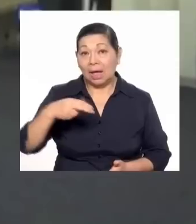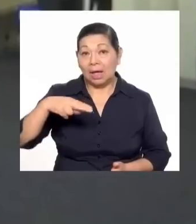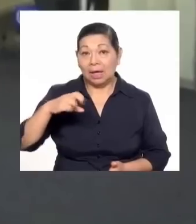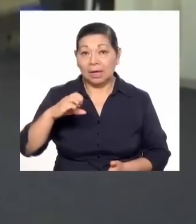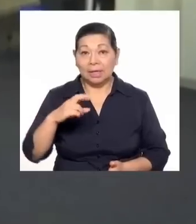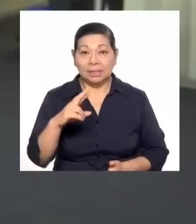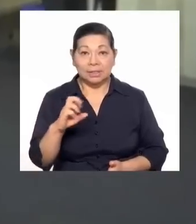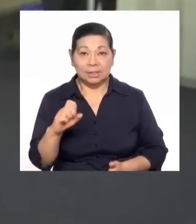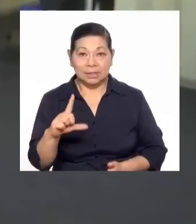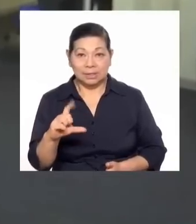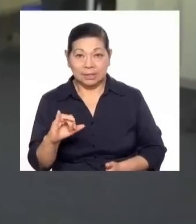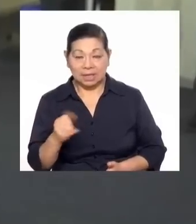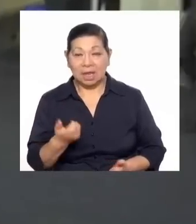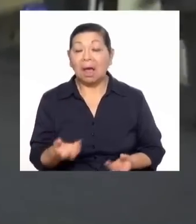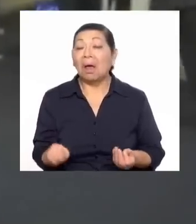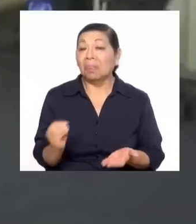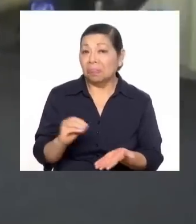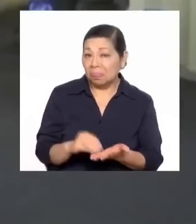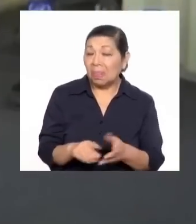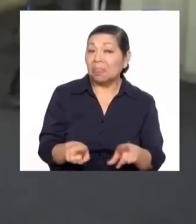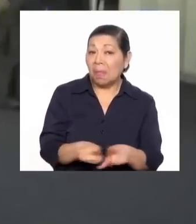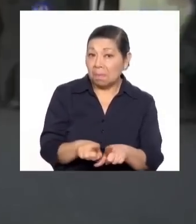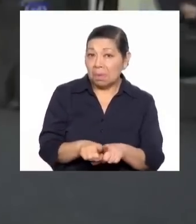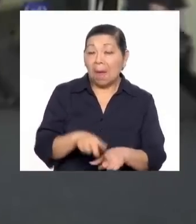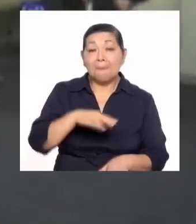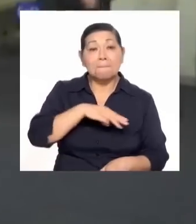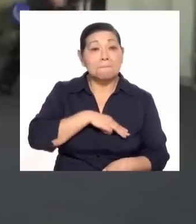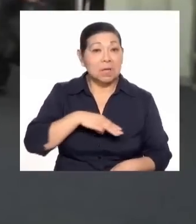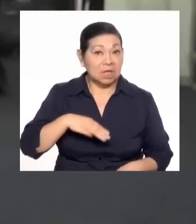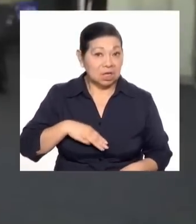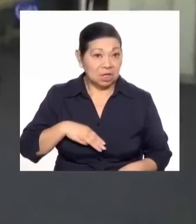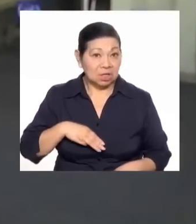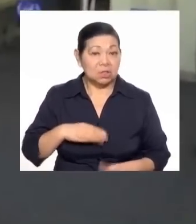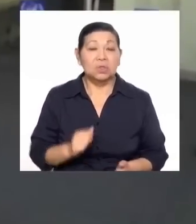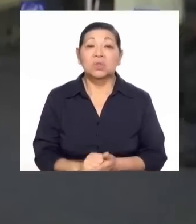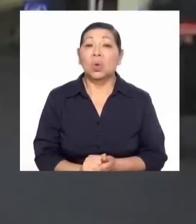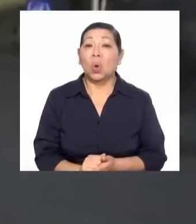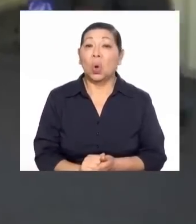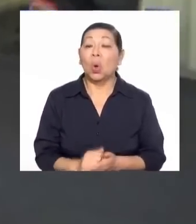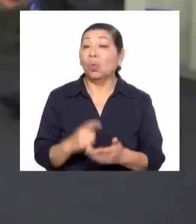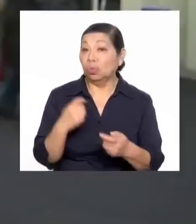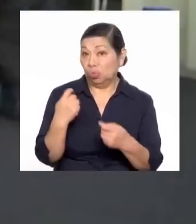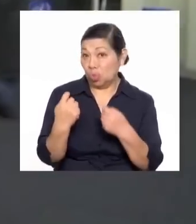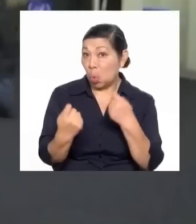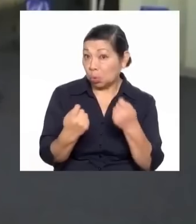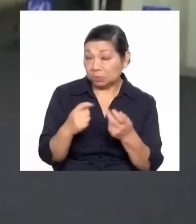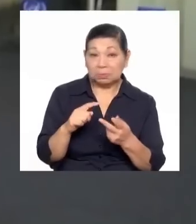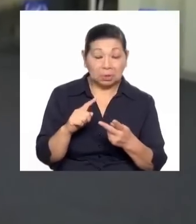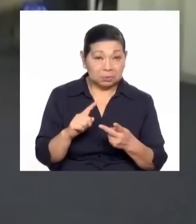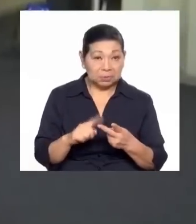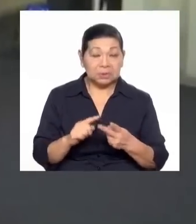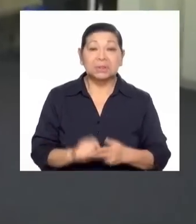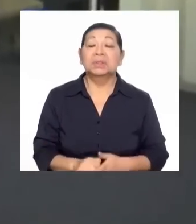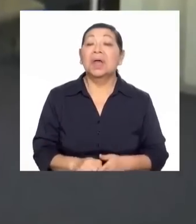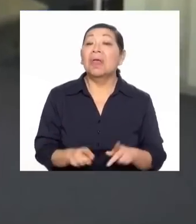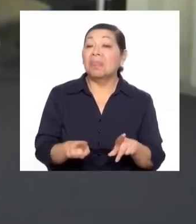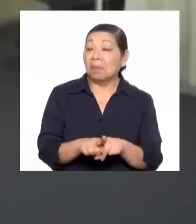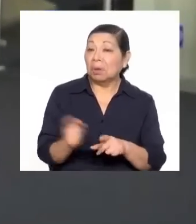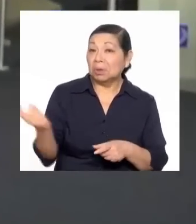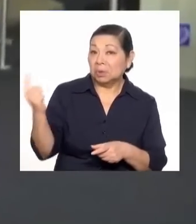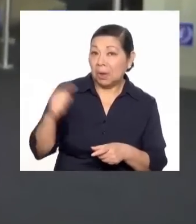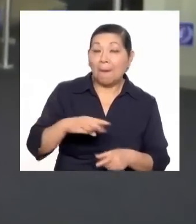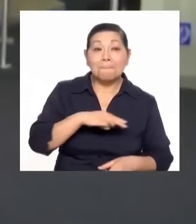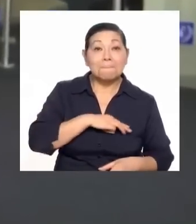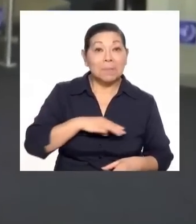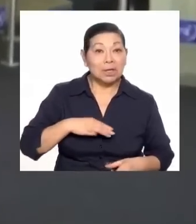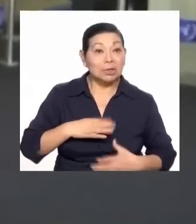Cecilia Gervasi. Además estuvo presente el ministro de Comercio Exterior y Turismo. También estuvo el